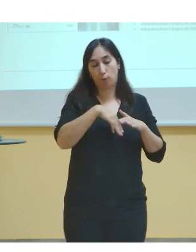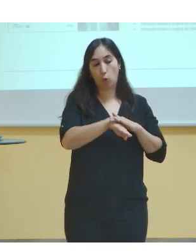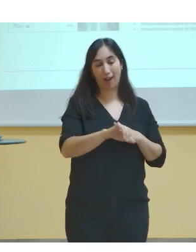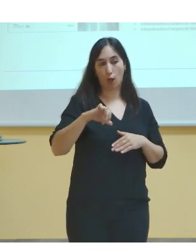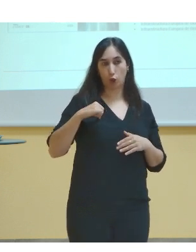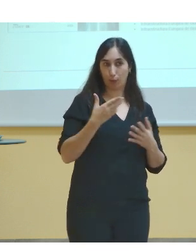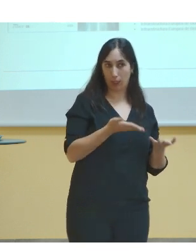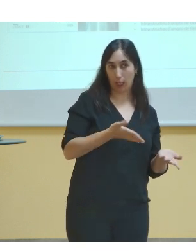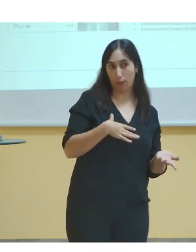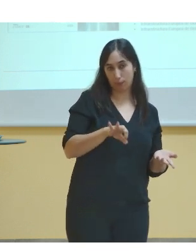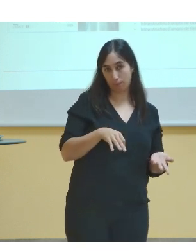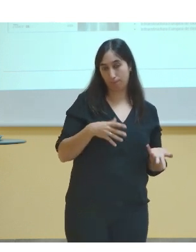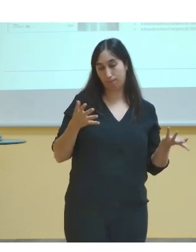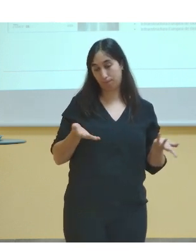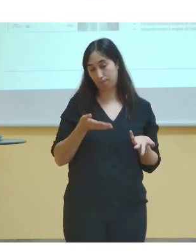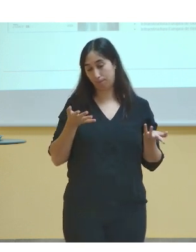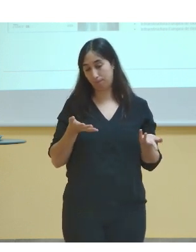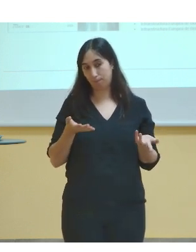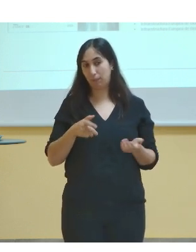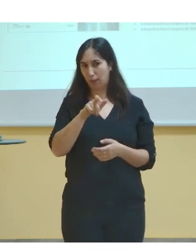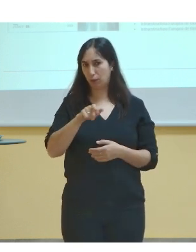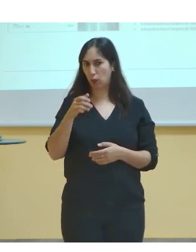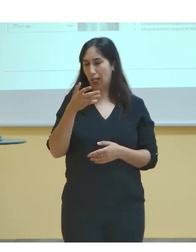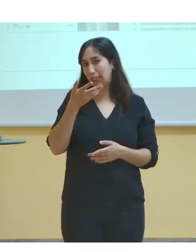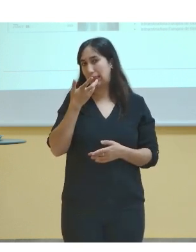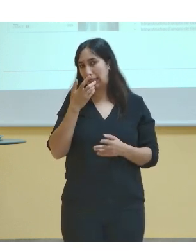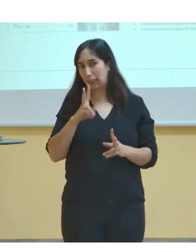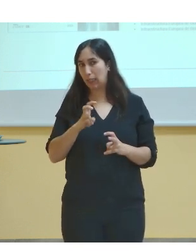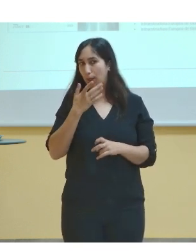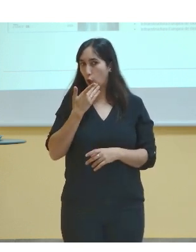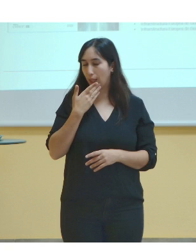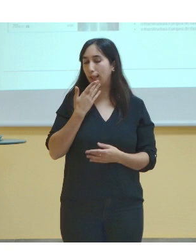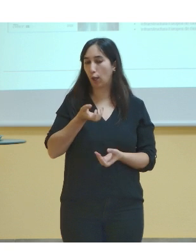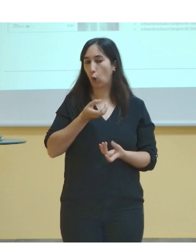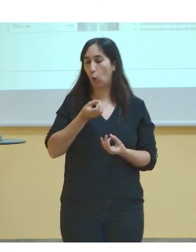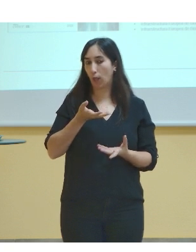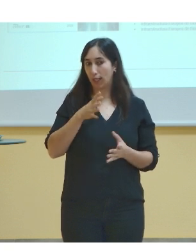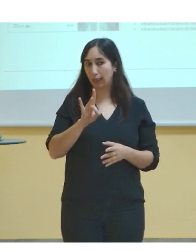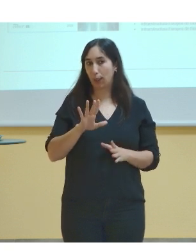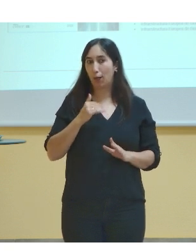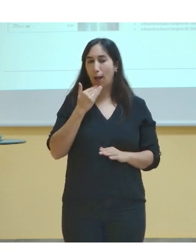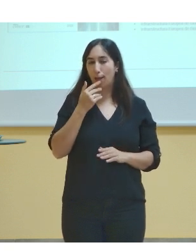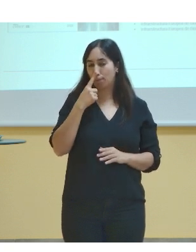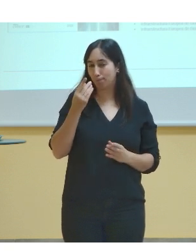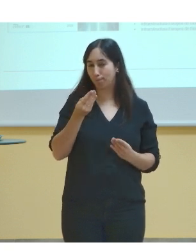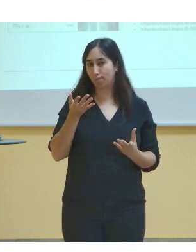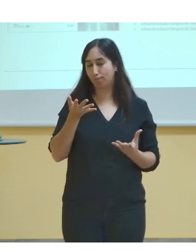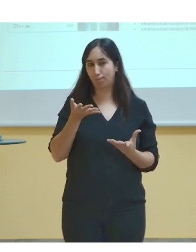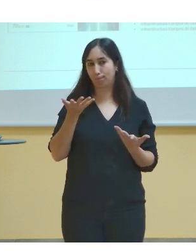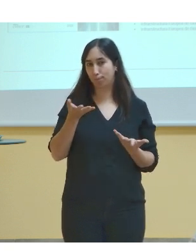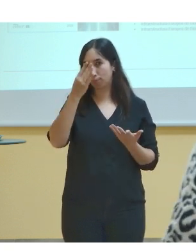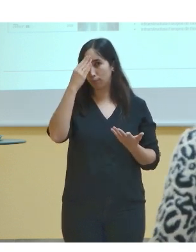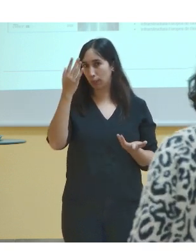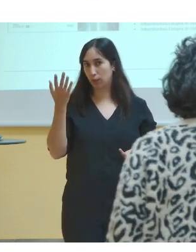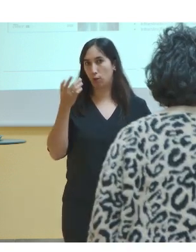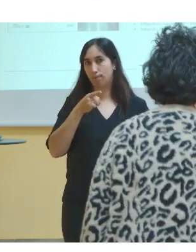cosa que, bueno, eso te lo cuentan las personas que conocen los temas, ¿no? Pero bueno, hay algo ahí que desde luego yo creo